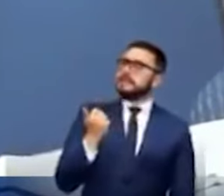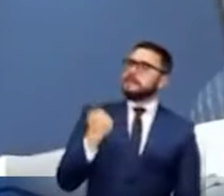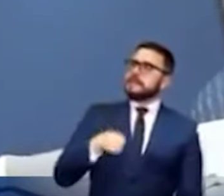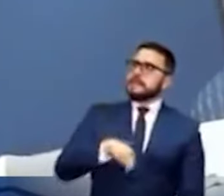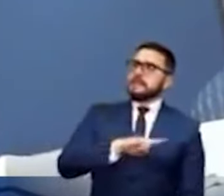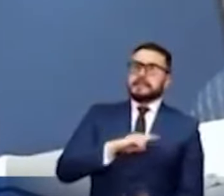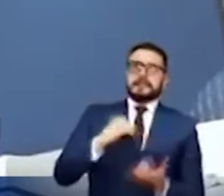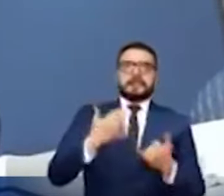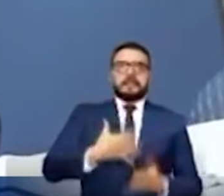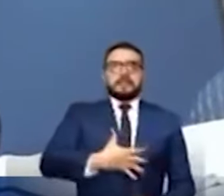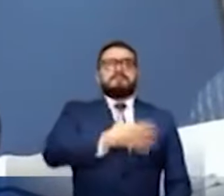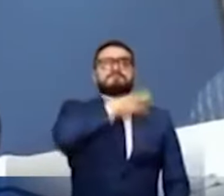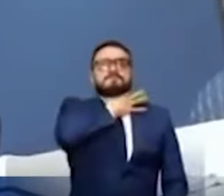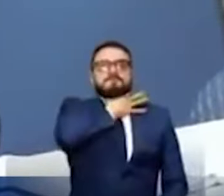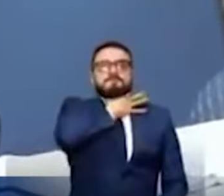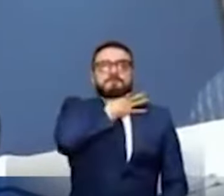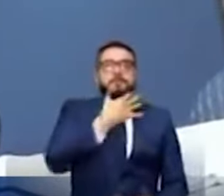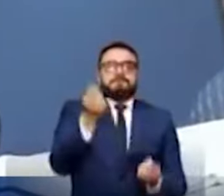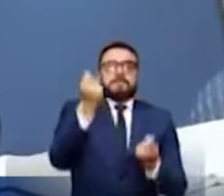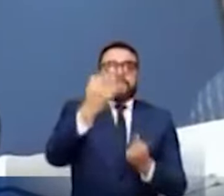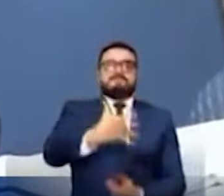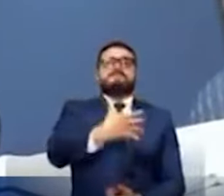literalmente ahorcados financieramente.